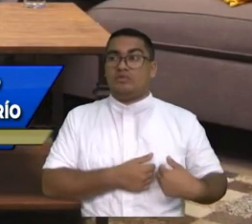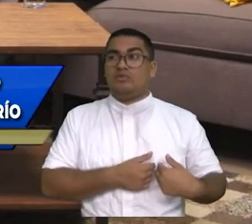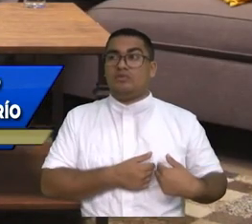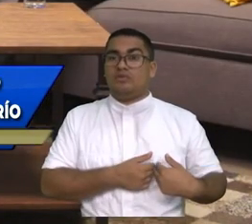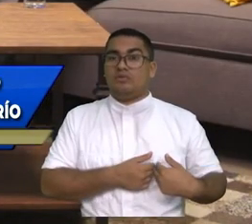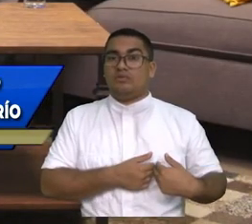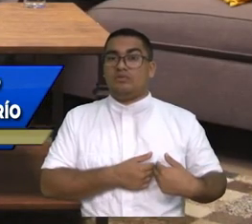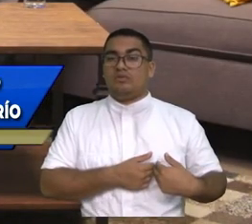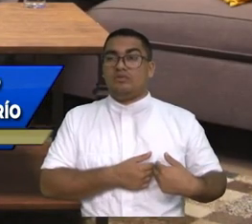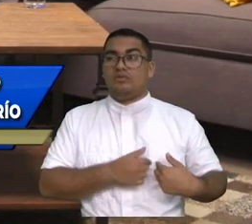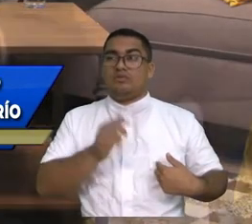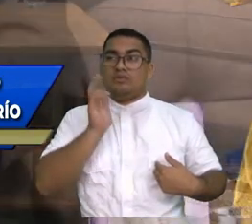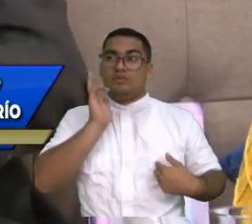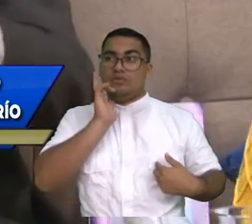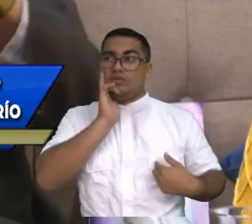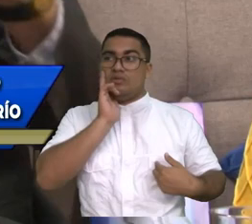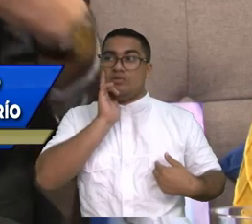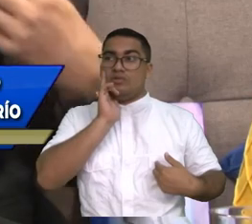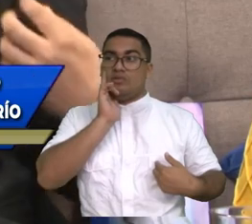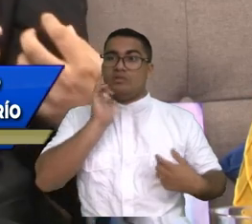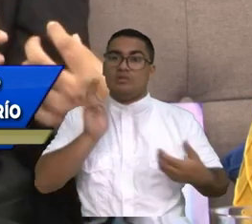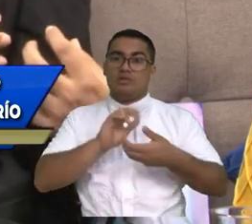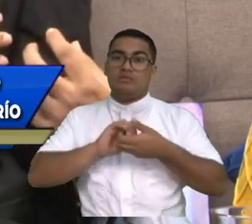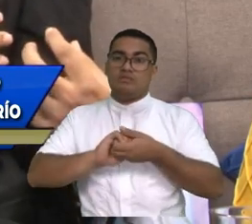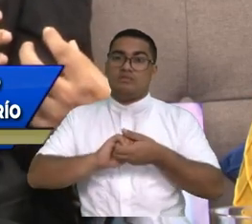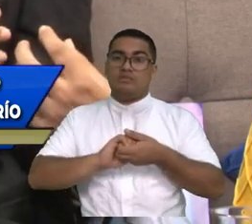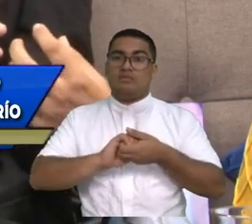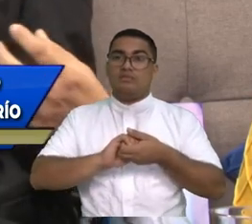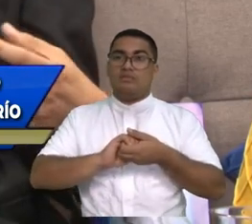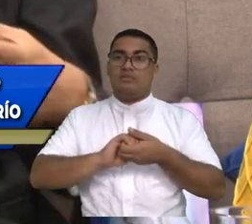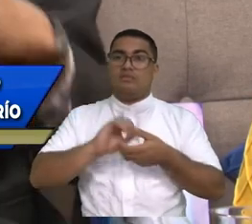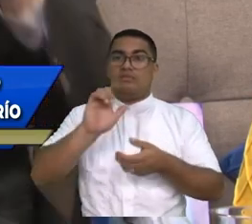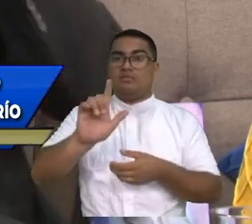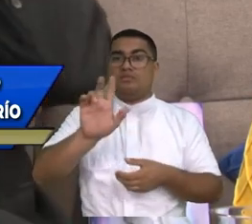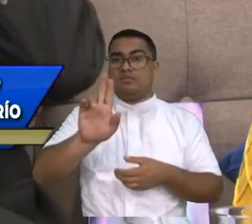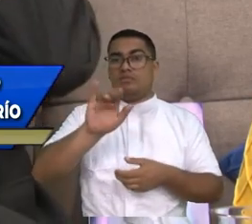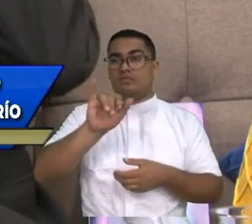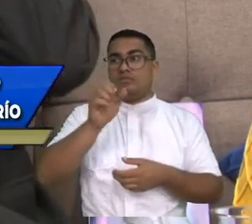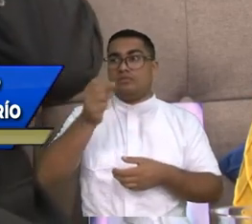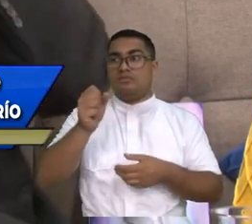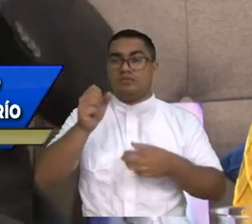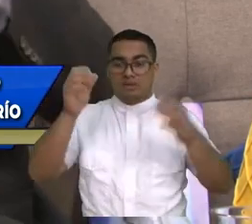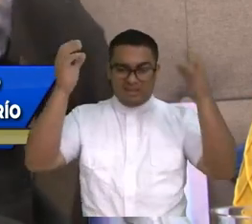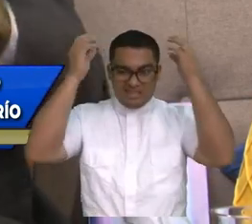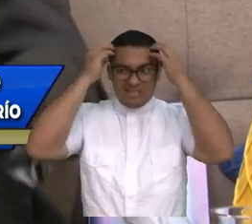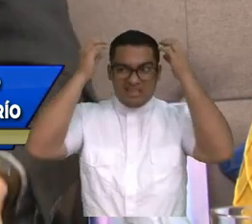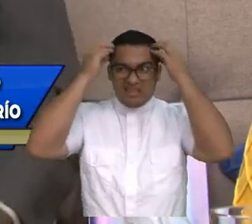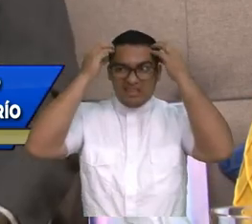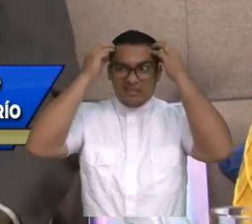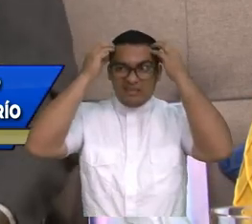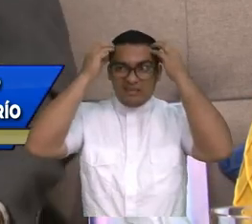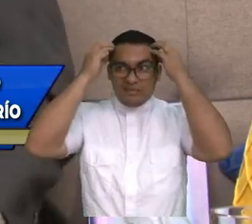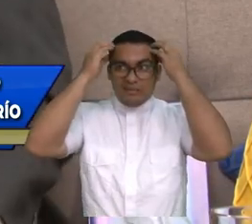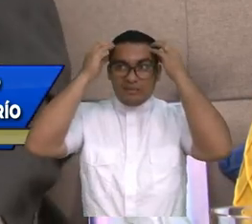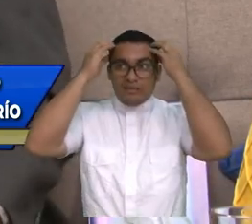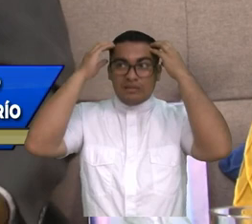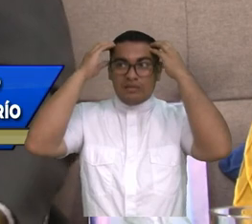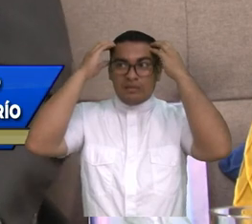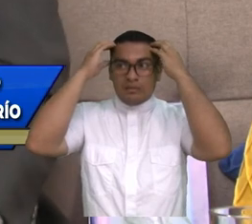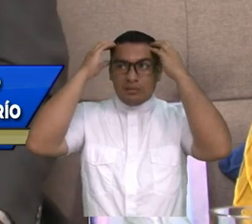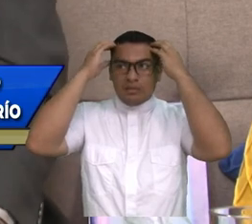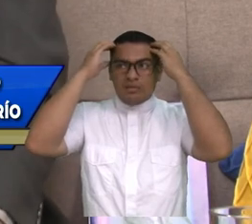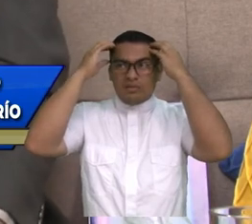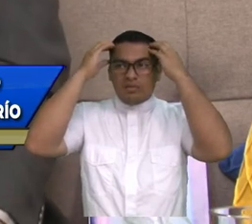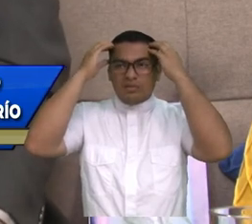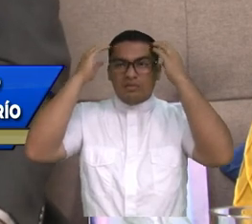de las letras castellanas se lo queda a su amigo Luis Henry de Baile. El cerebro se lo extraen, duraron 3 horas para extraer